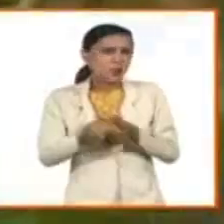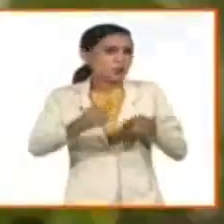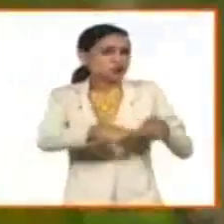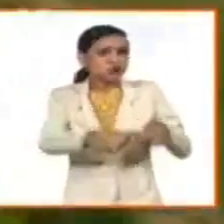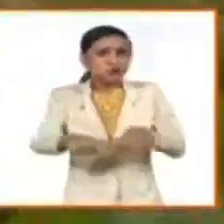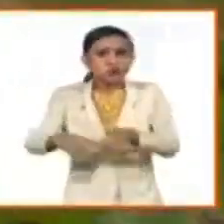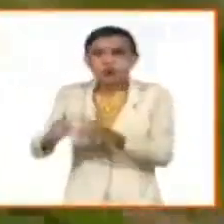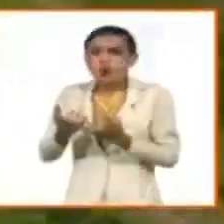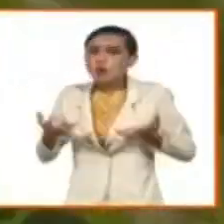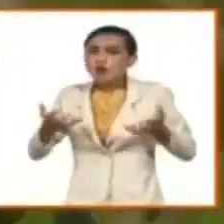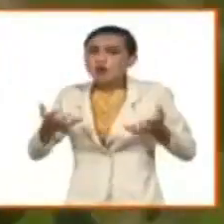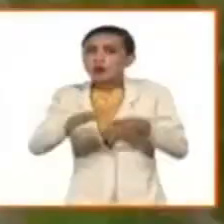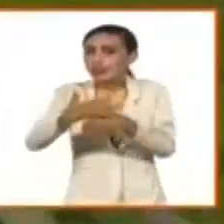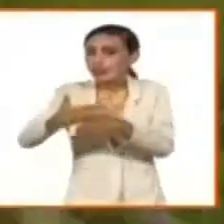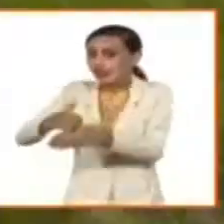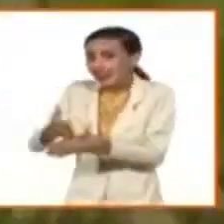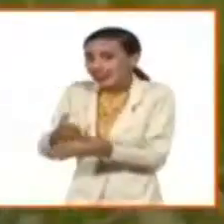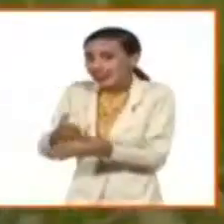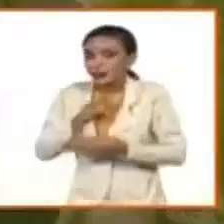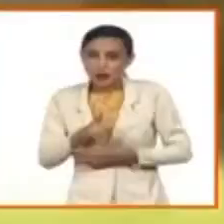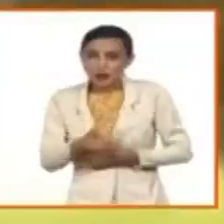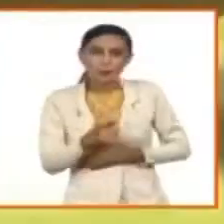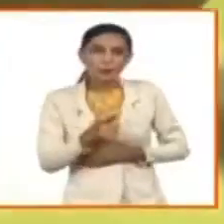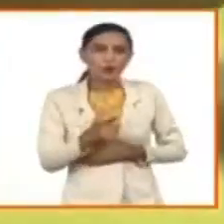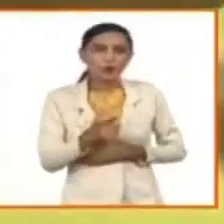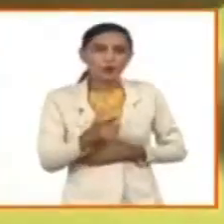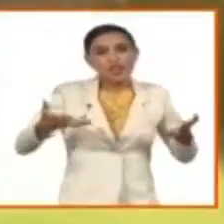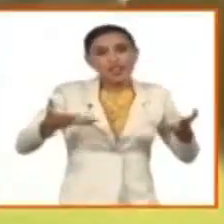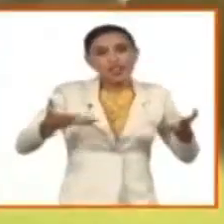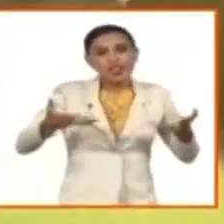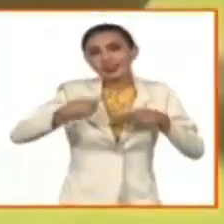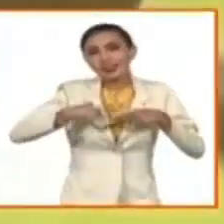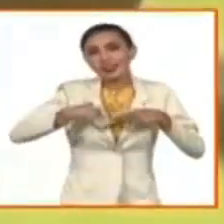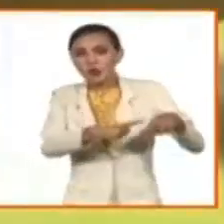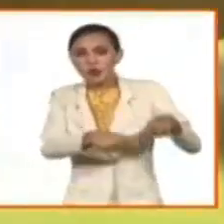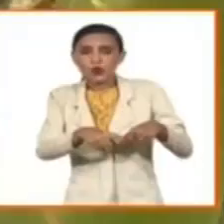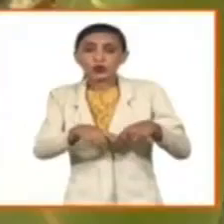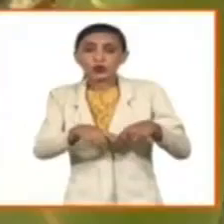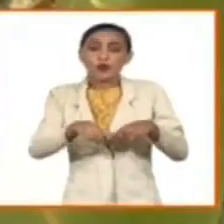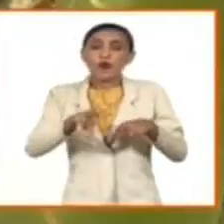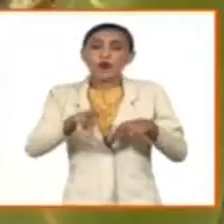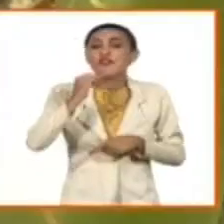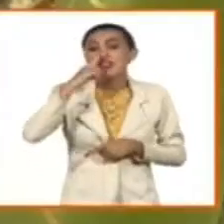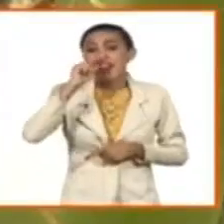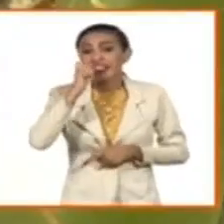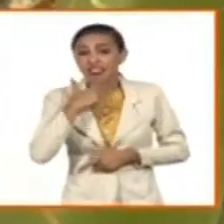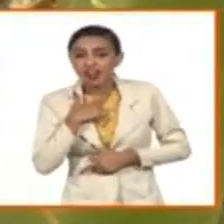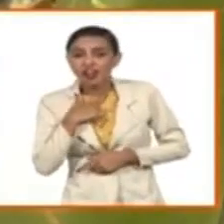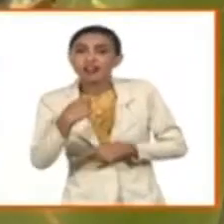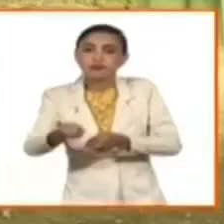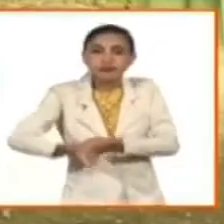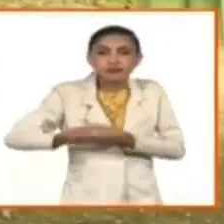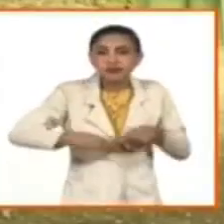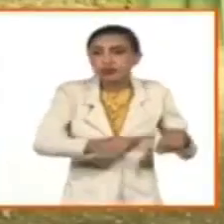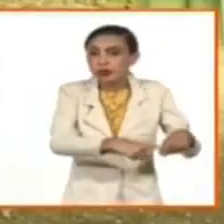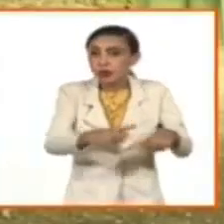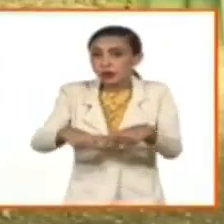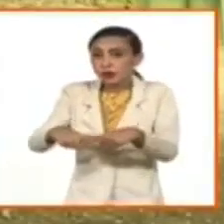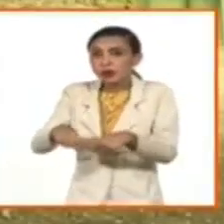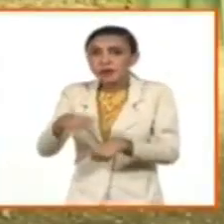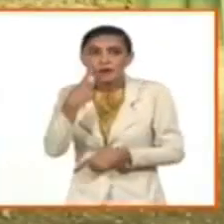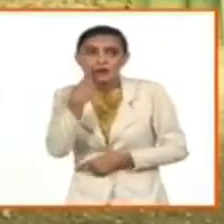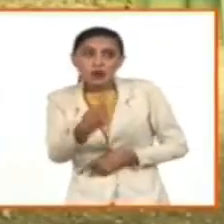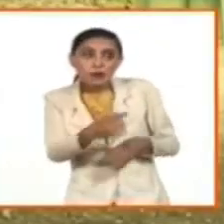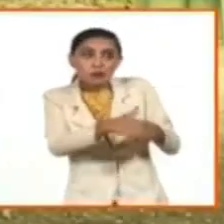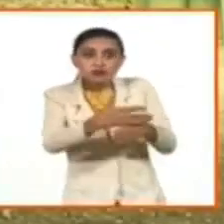frutas intercalado con vegetales entre escalado con vianda y esto nos ha dado un equilibrio que hoy prácticamente tenemos